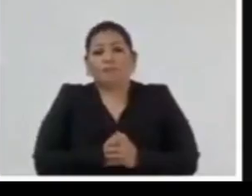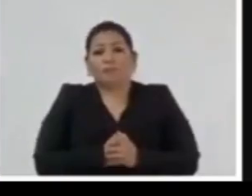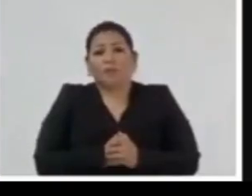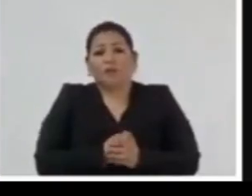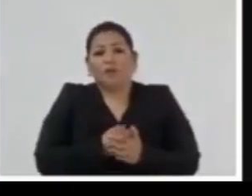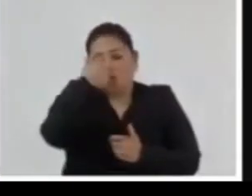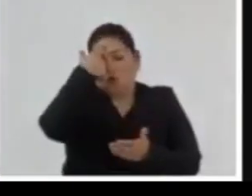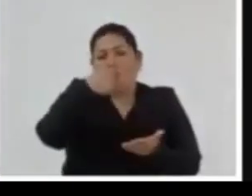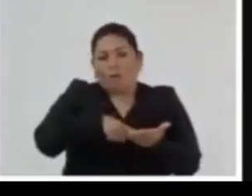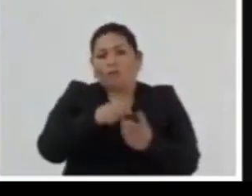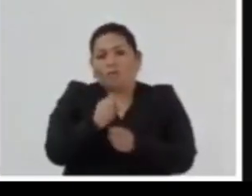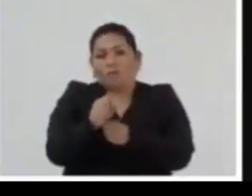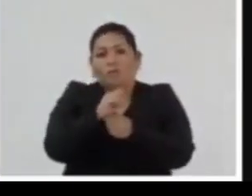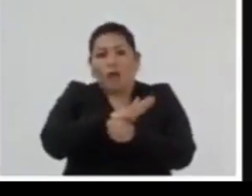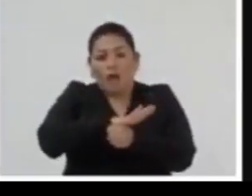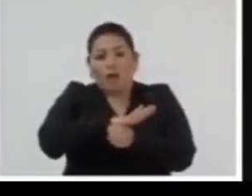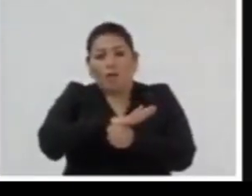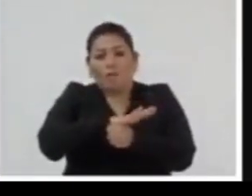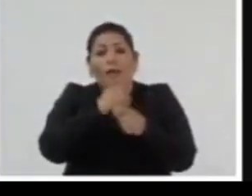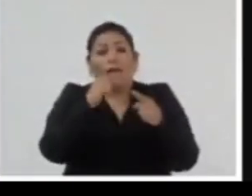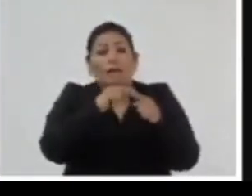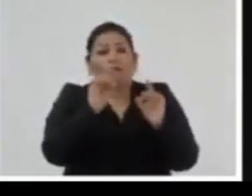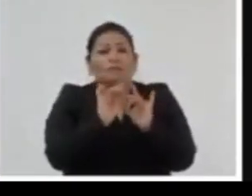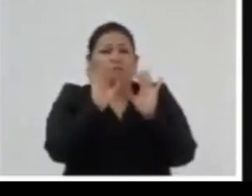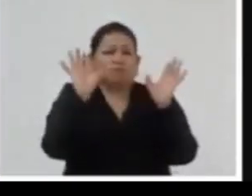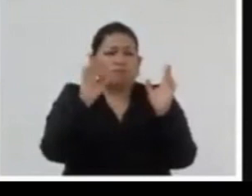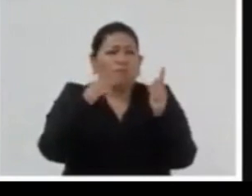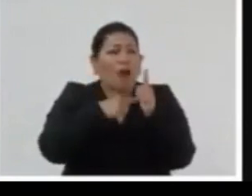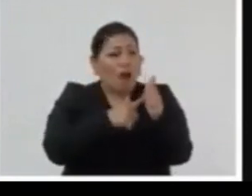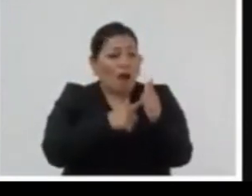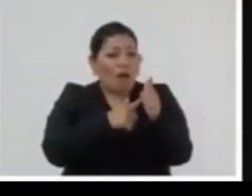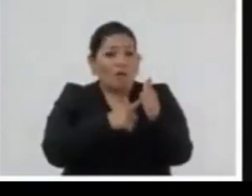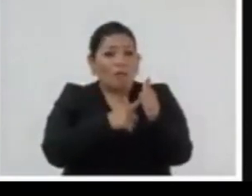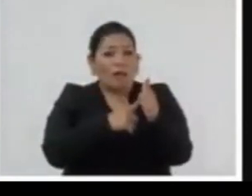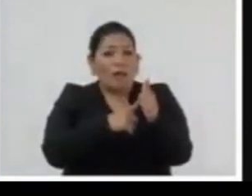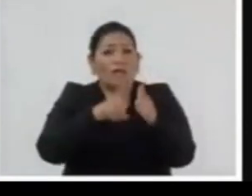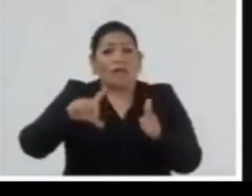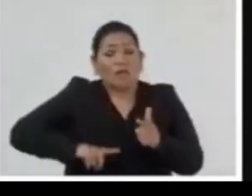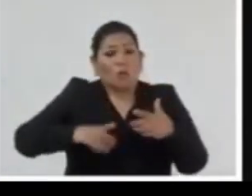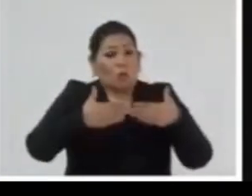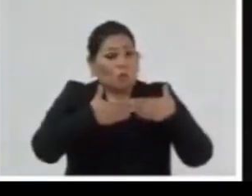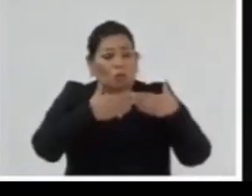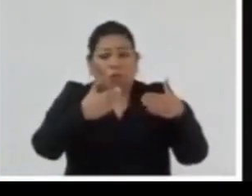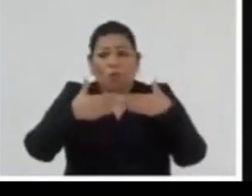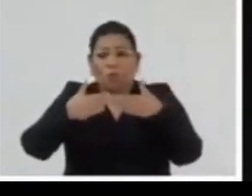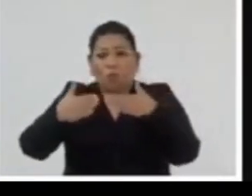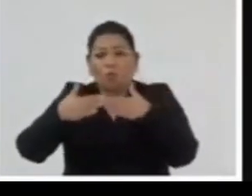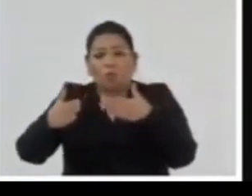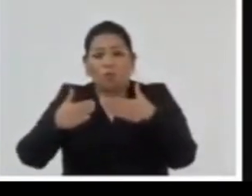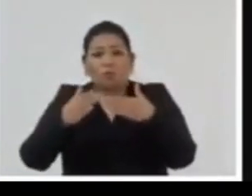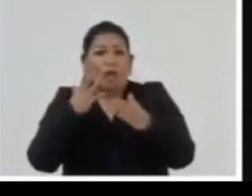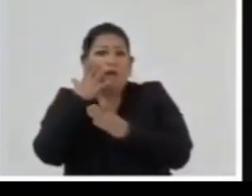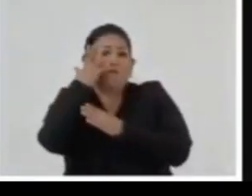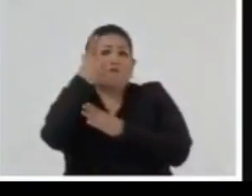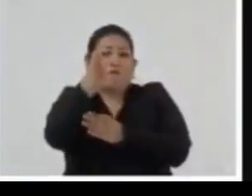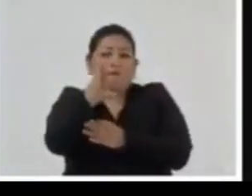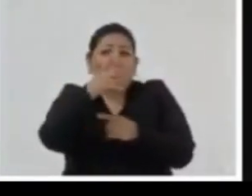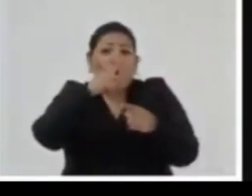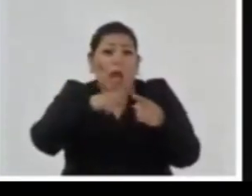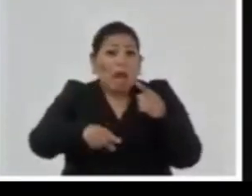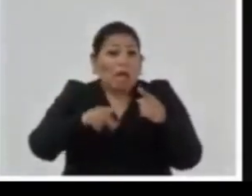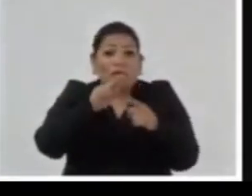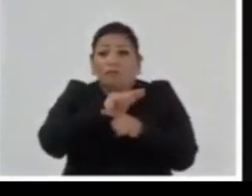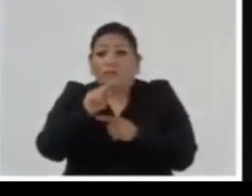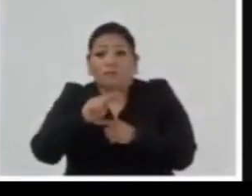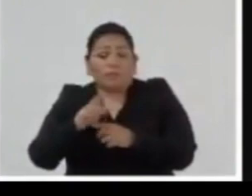La pandemia nos enseñó que la transparencia proactiva y en eso también el gobierno abierto, pues son el futuro, sin dejar nunca